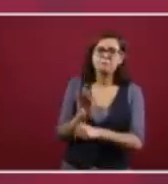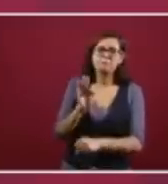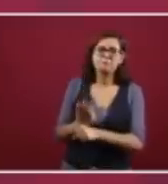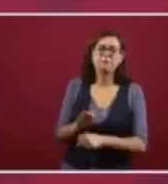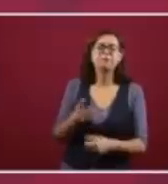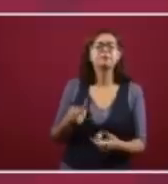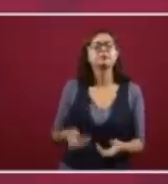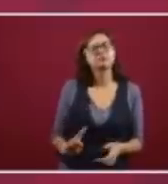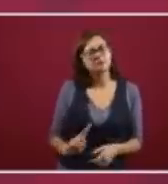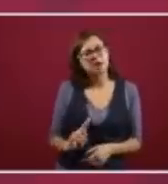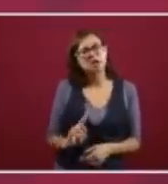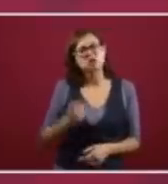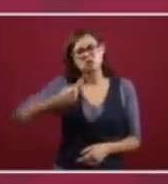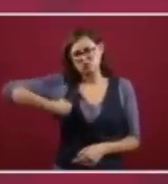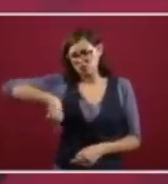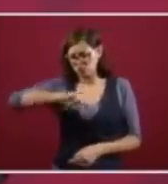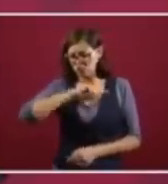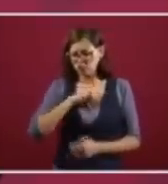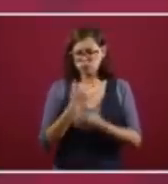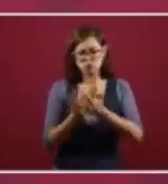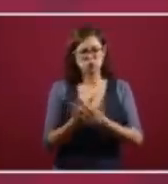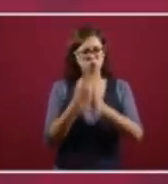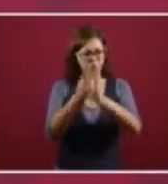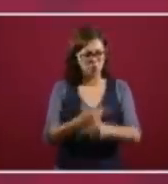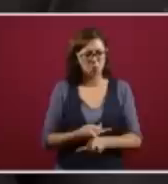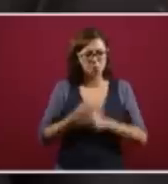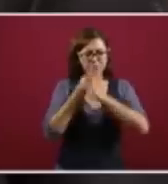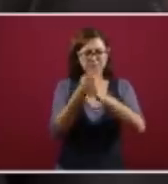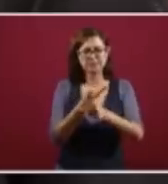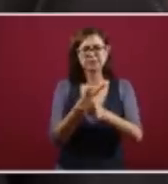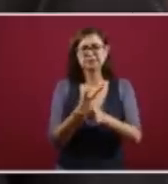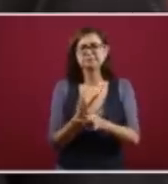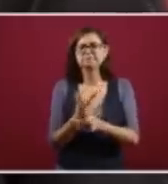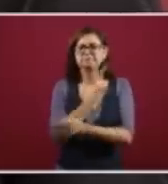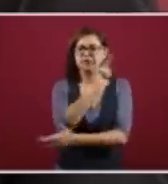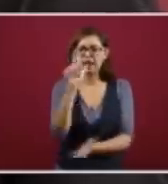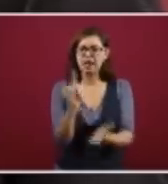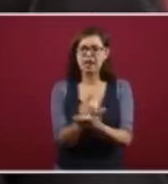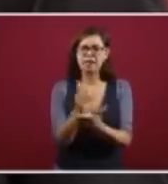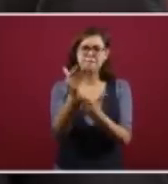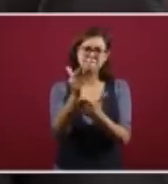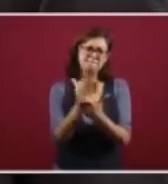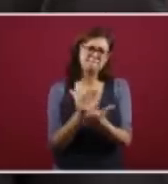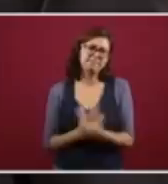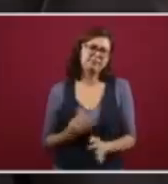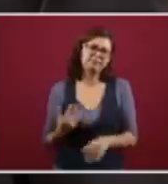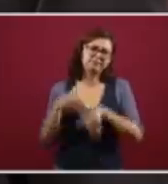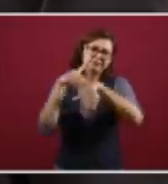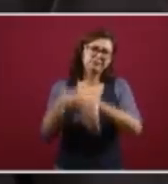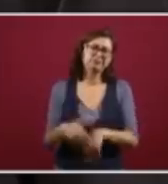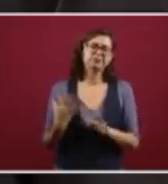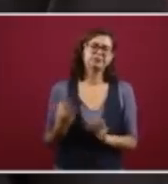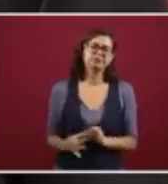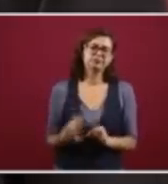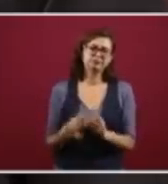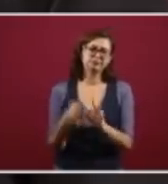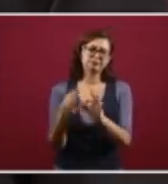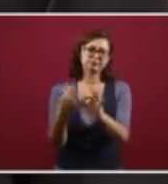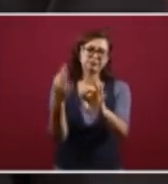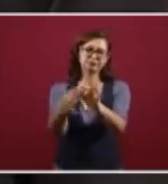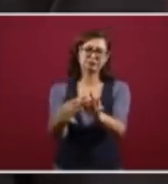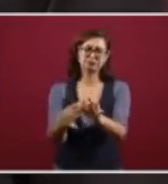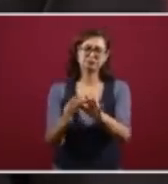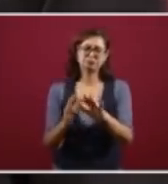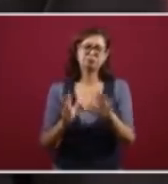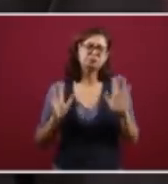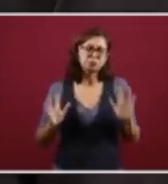estamos haciendo todo de acuerdo al marco legal, no